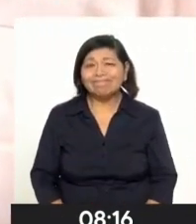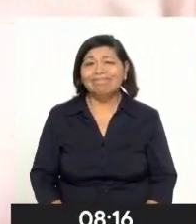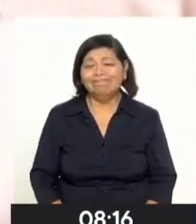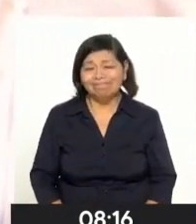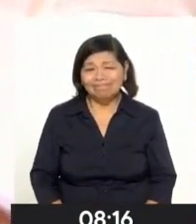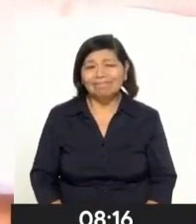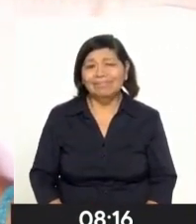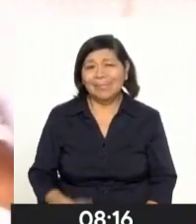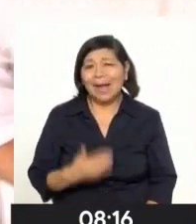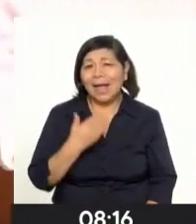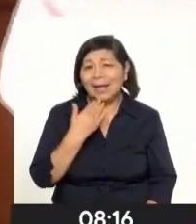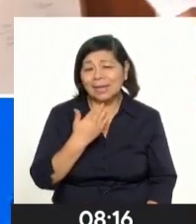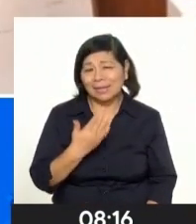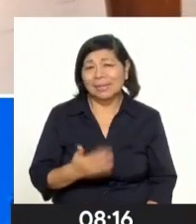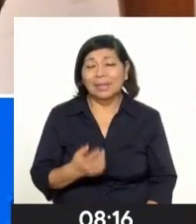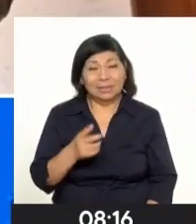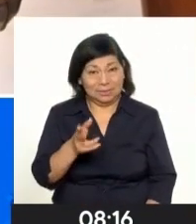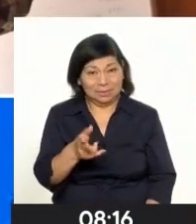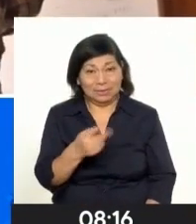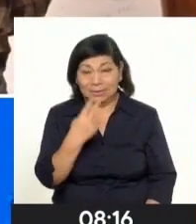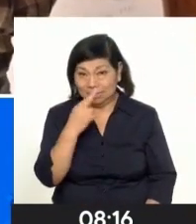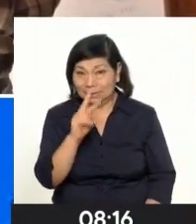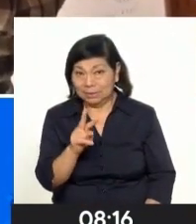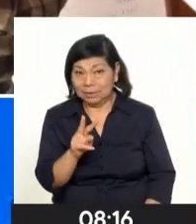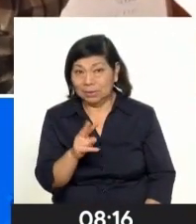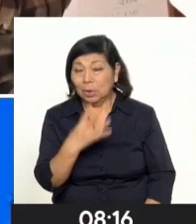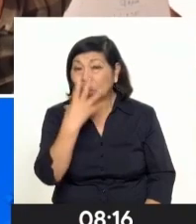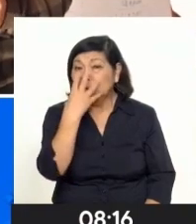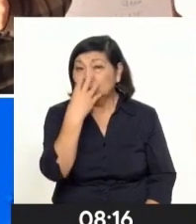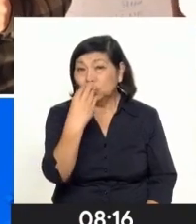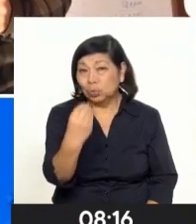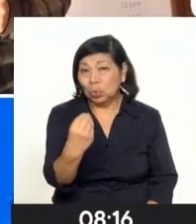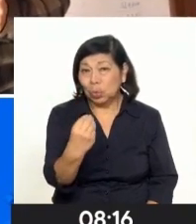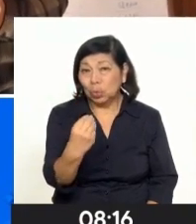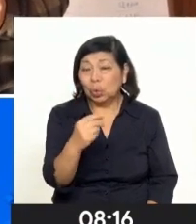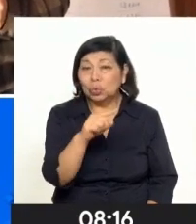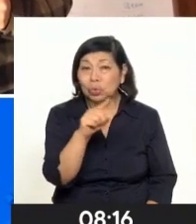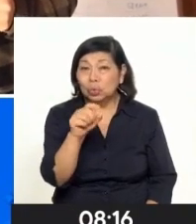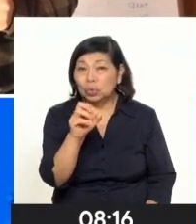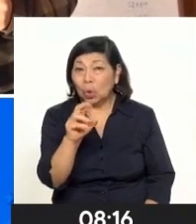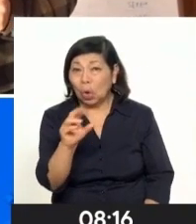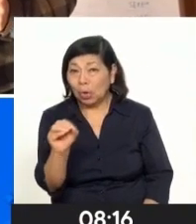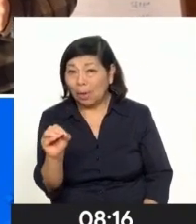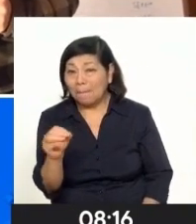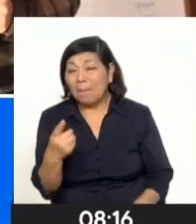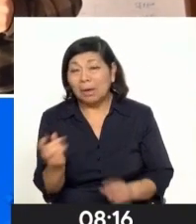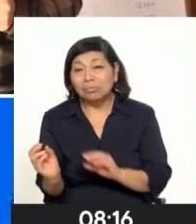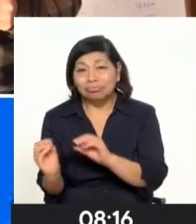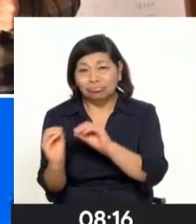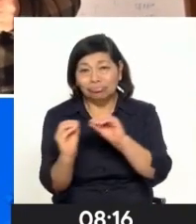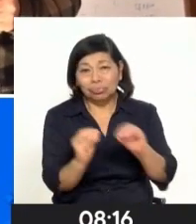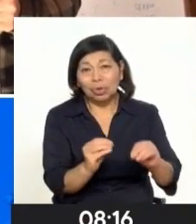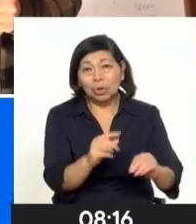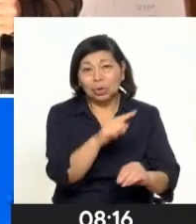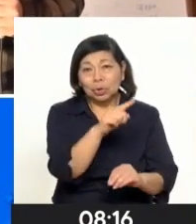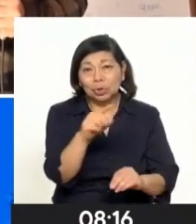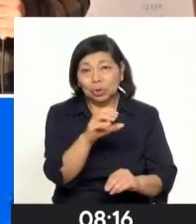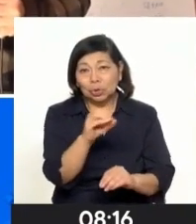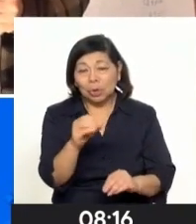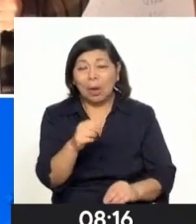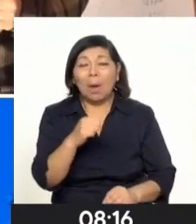listo Muchas gracias Cristian ya hemos escuchado este zorro costeño sería prontamente trasladado al zoológico